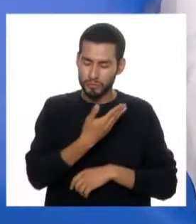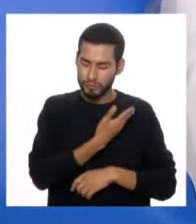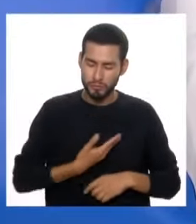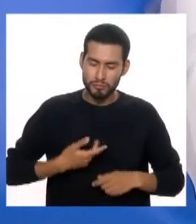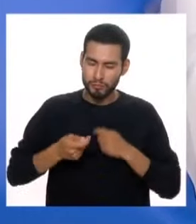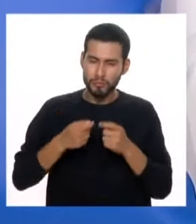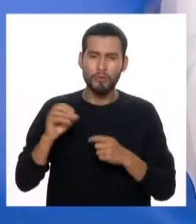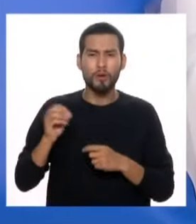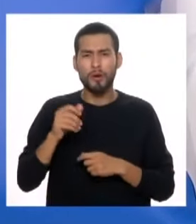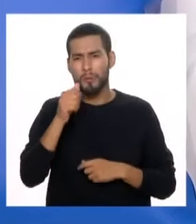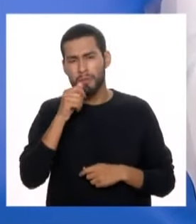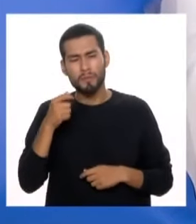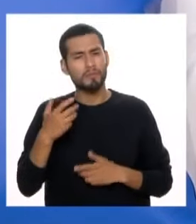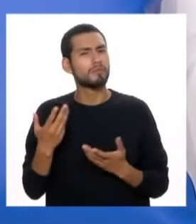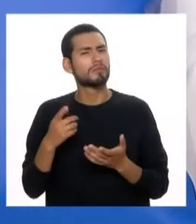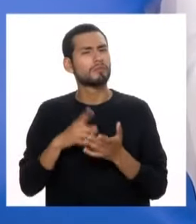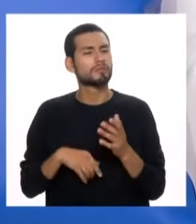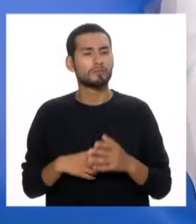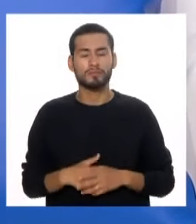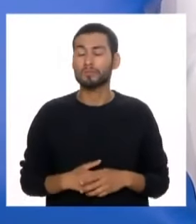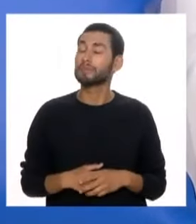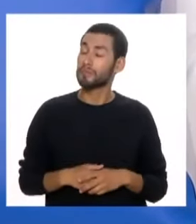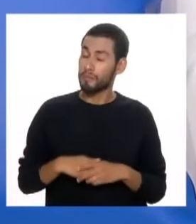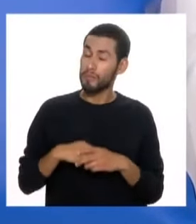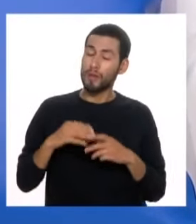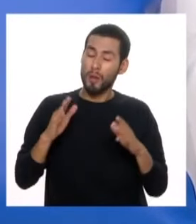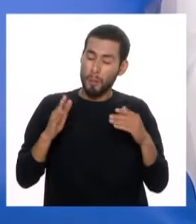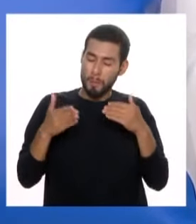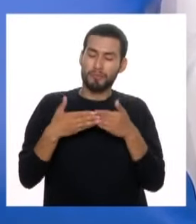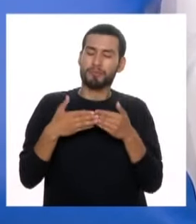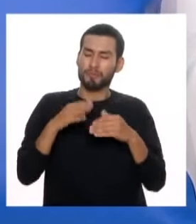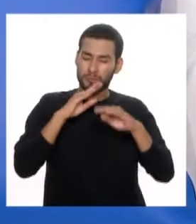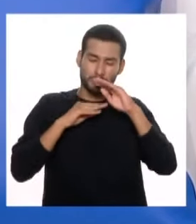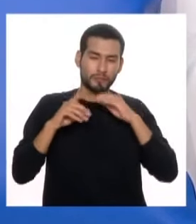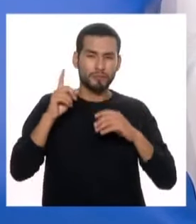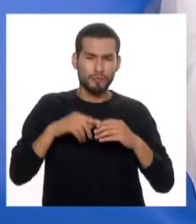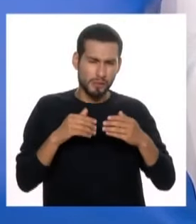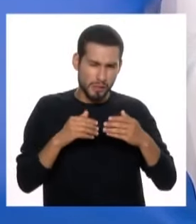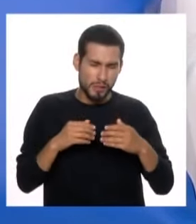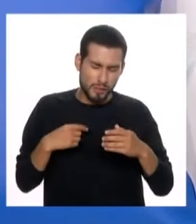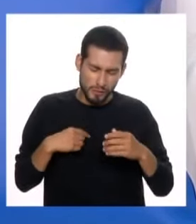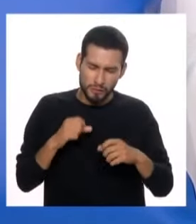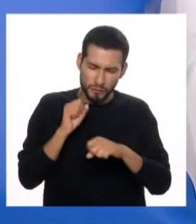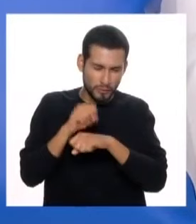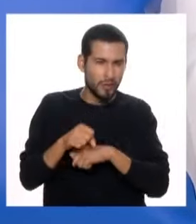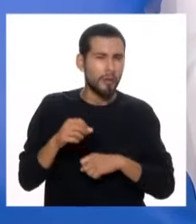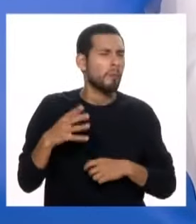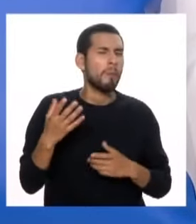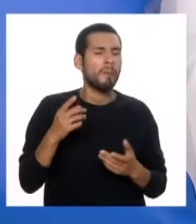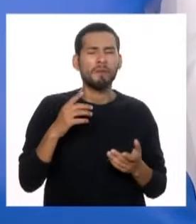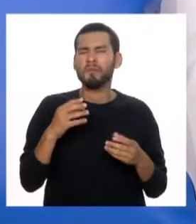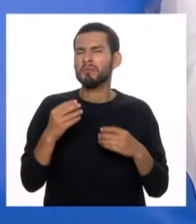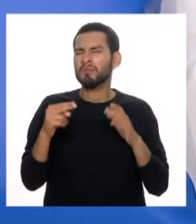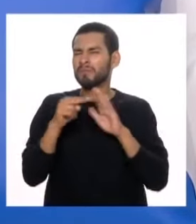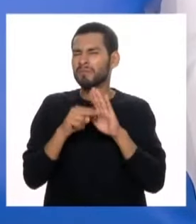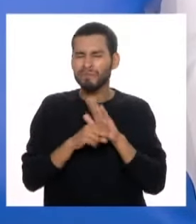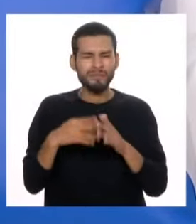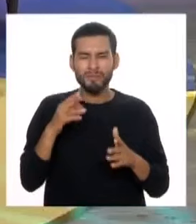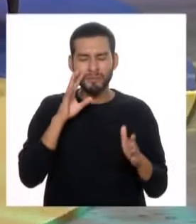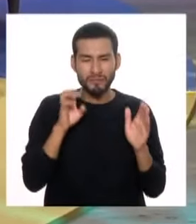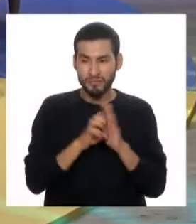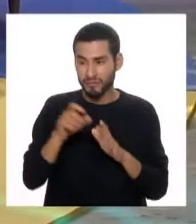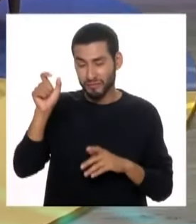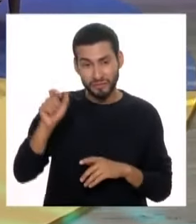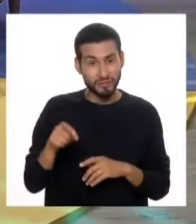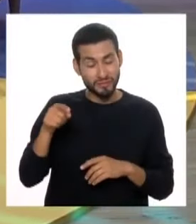hay varias barreras todavía que hay que superar. Algunas de tipo normativo, ¿por qué? Para contratar a personas